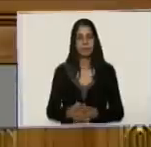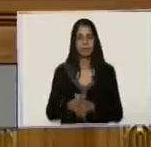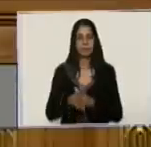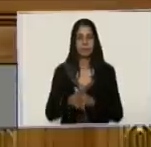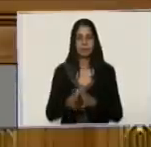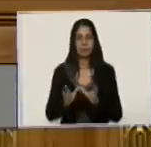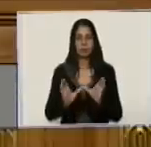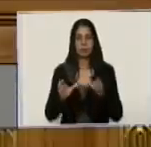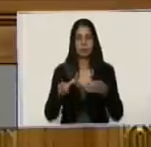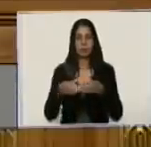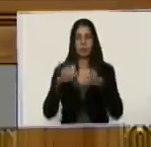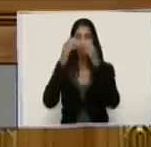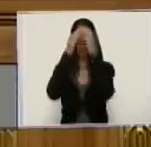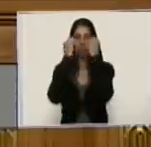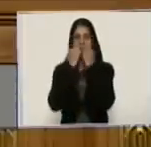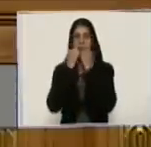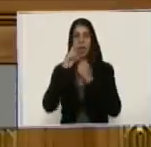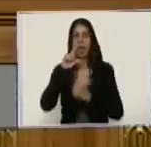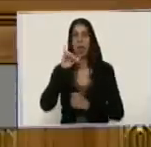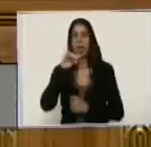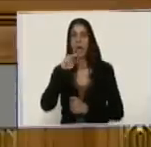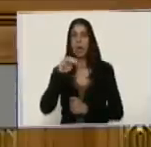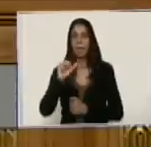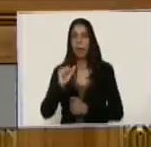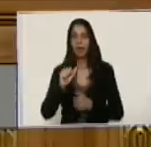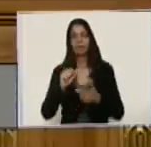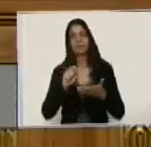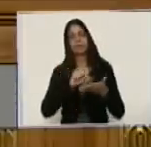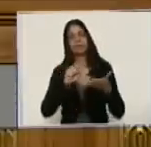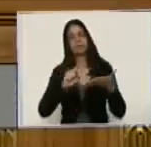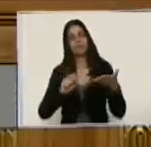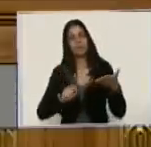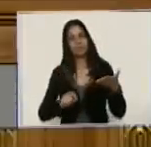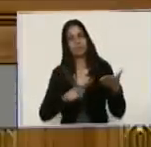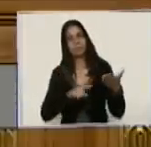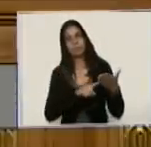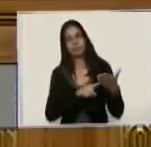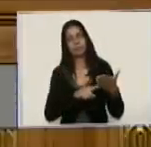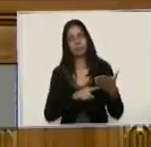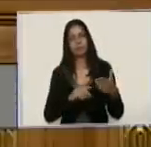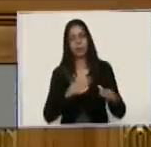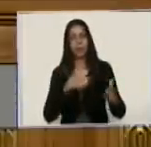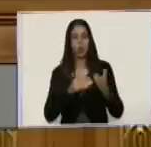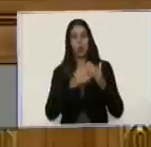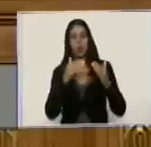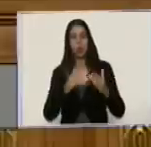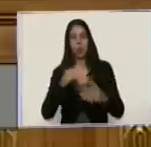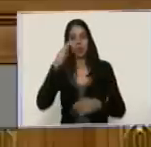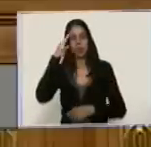el Grupo de Lima emitió un comunicado en contra de la intervención militar.